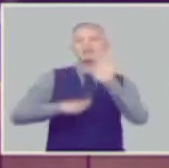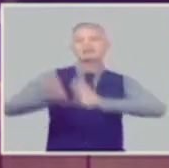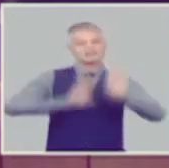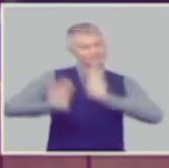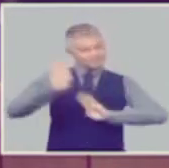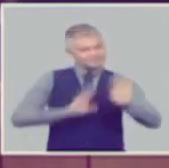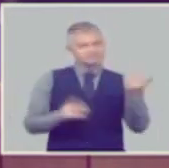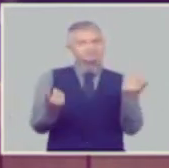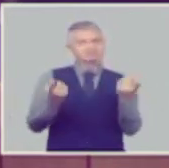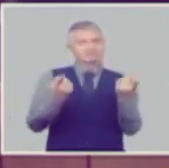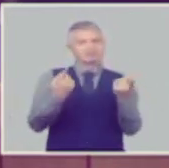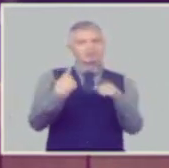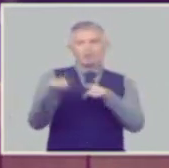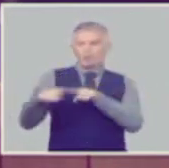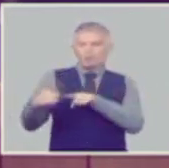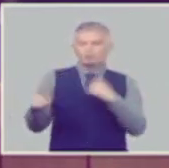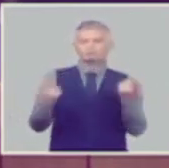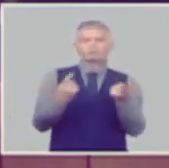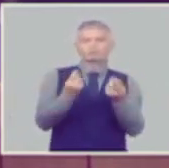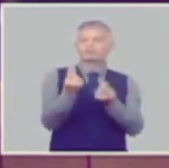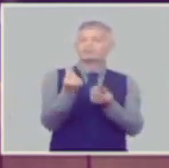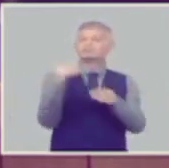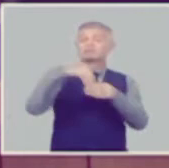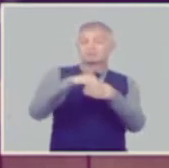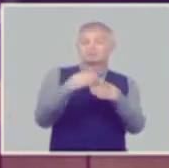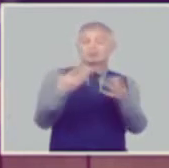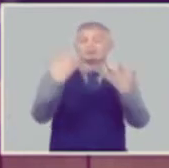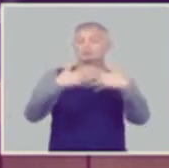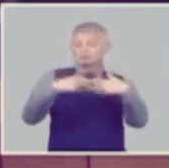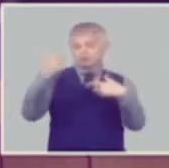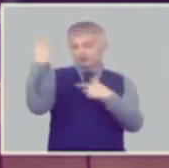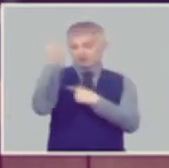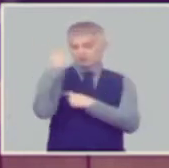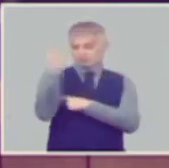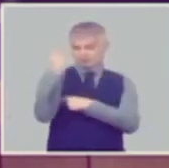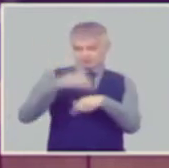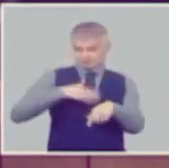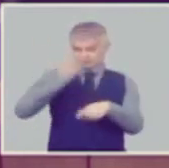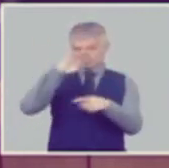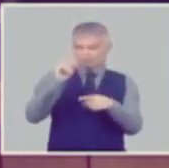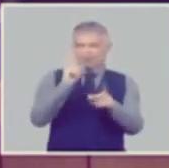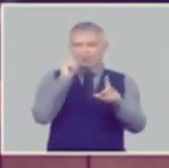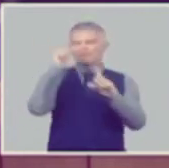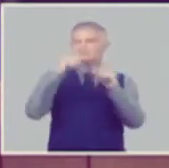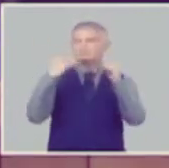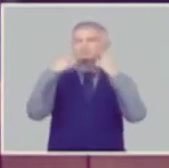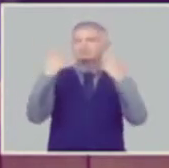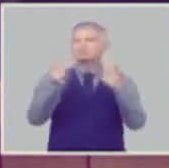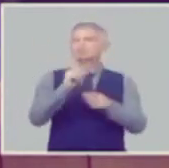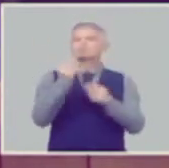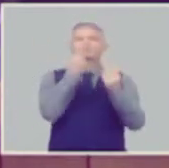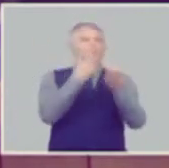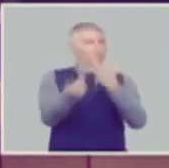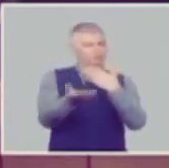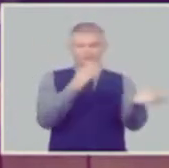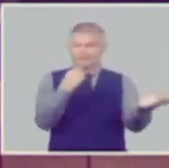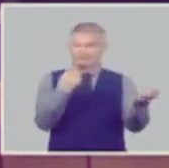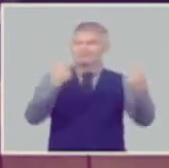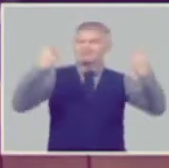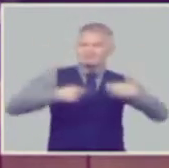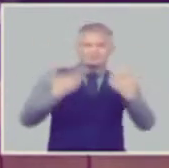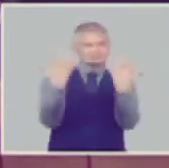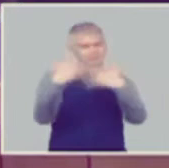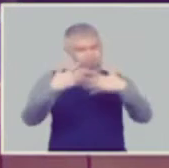de los financiamientos para la industria nacional, haciendo efectivo el propósito de no importar lo que podamos producir